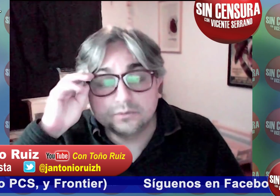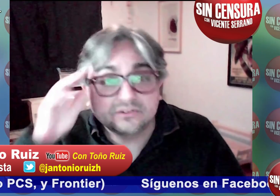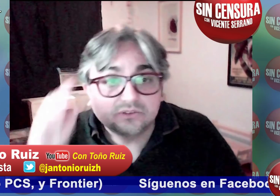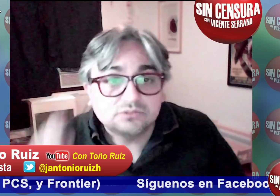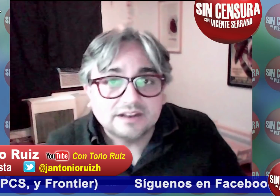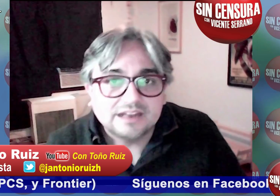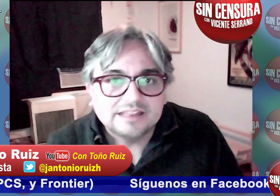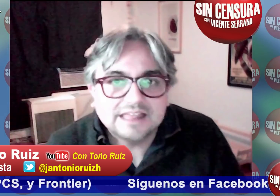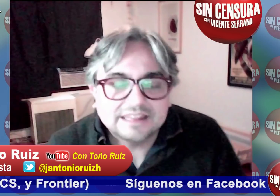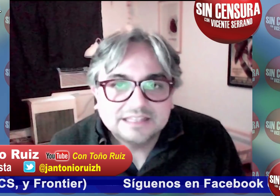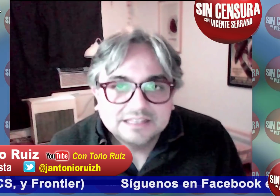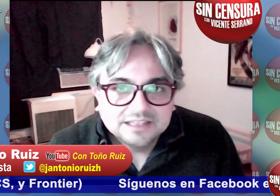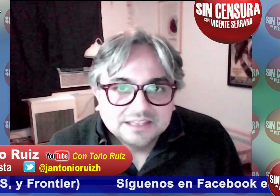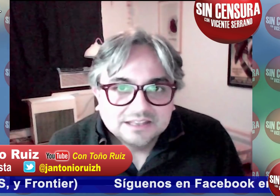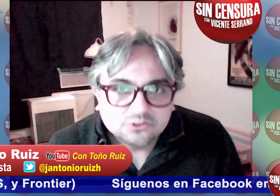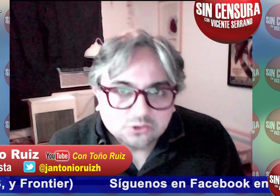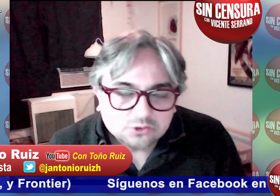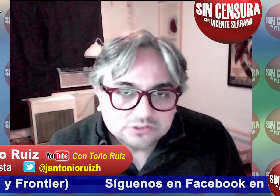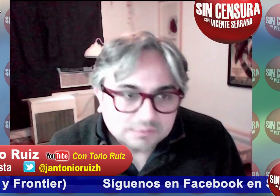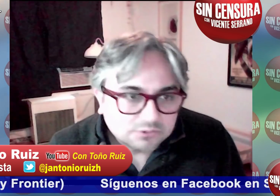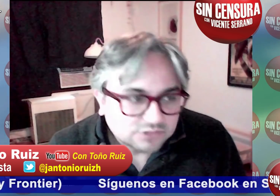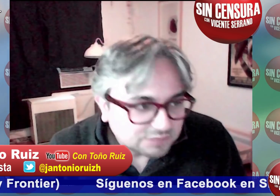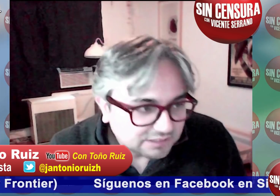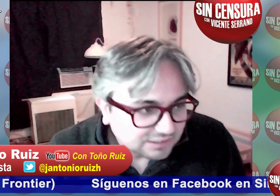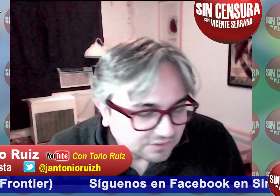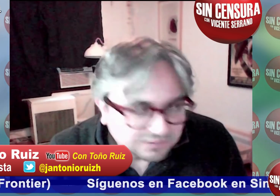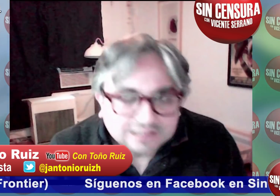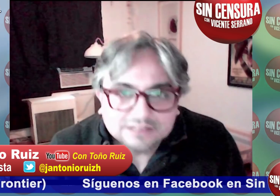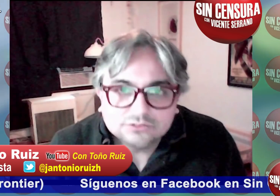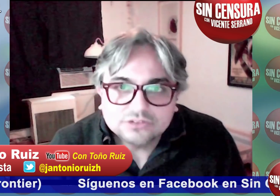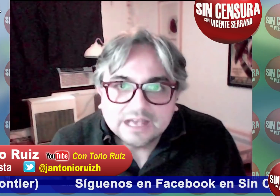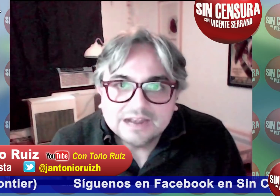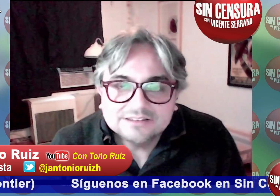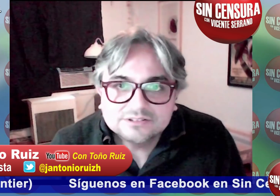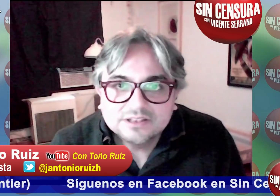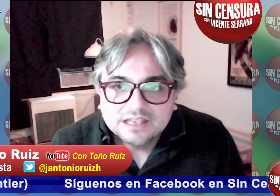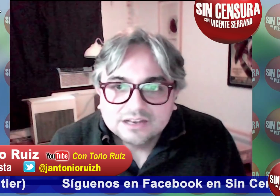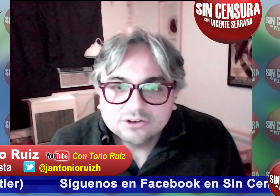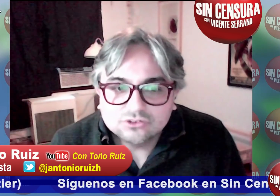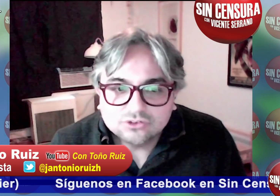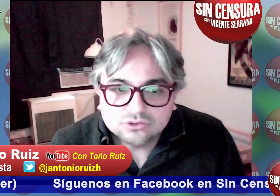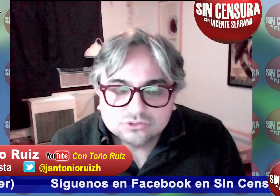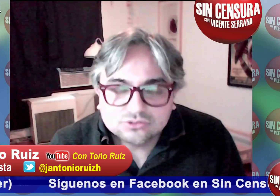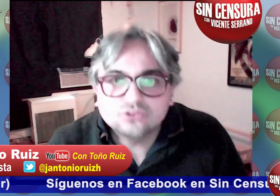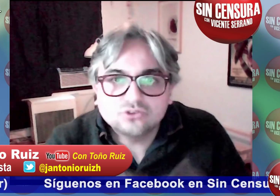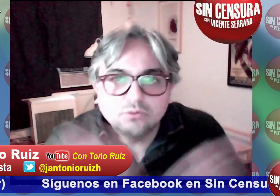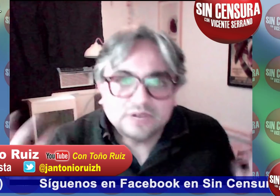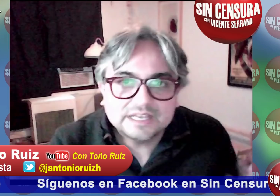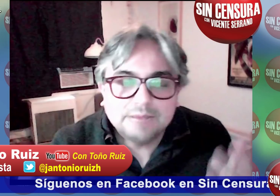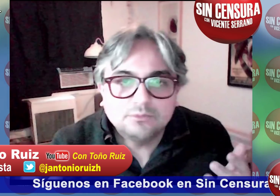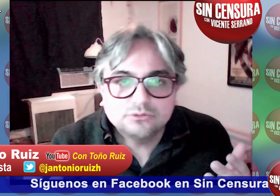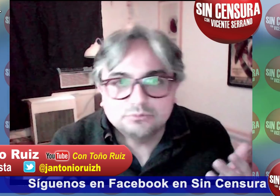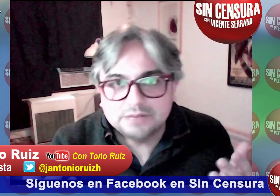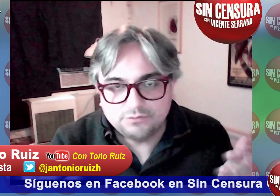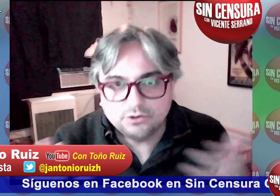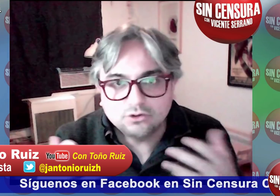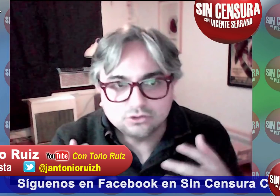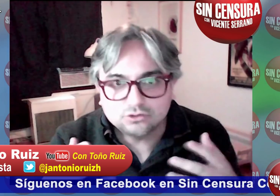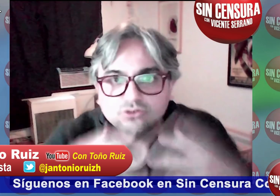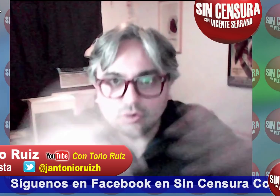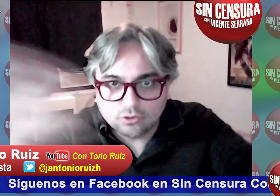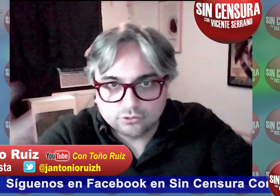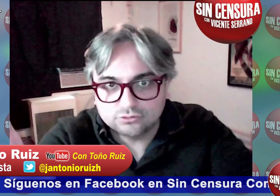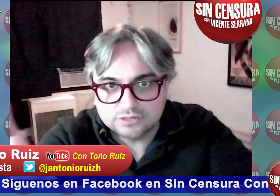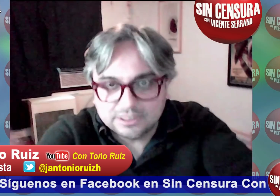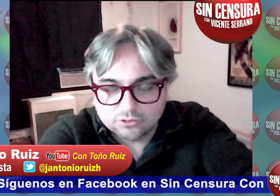sociales, porque eso es una realidad, ¿eh? Nosotros estamos transmitiendo desde redes sociales, nosotros nos comunicamos, me refiero a